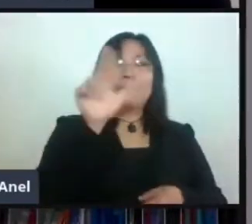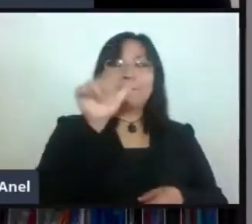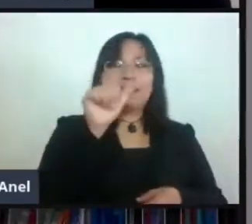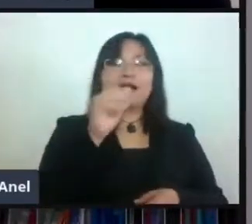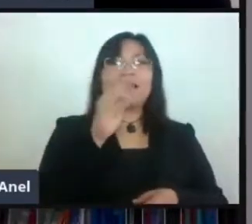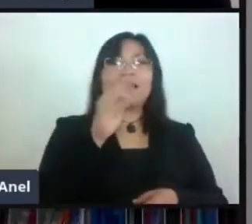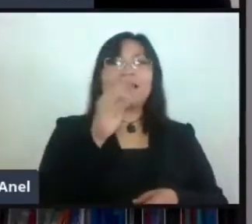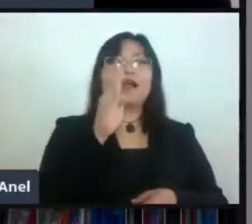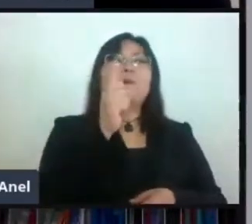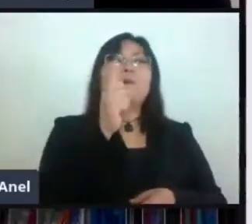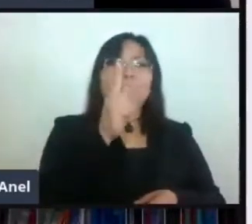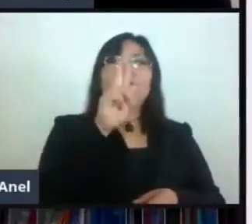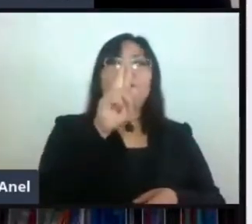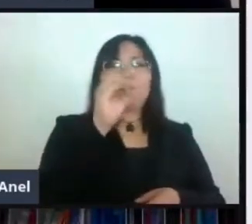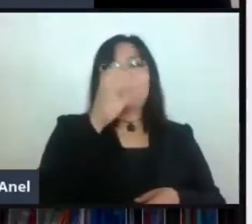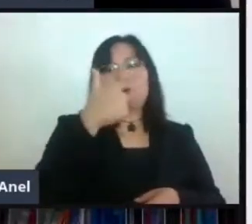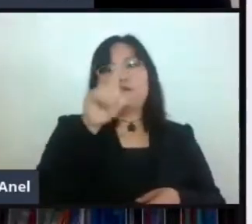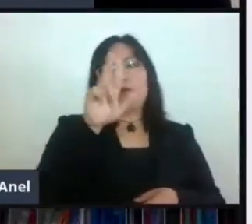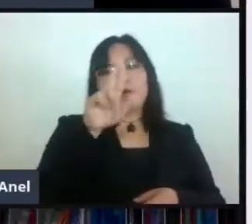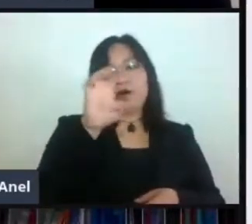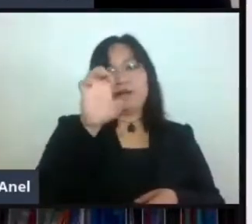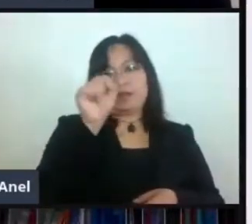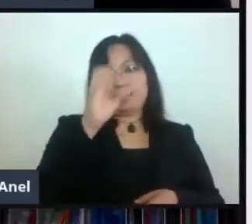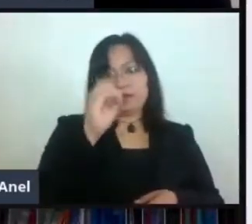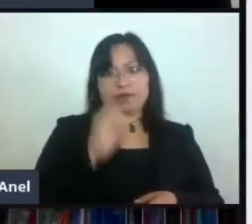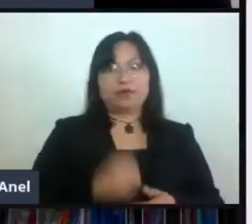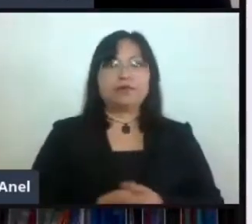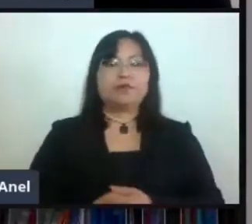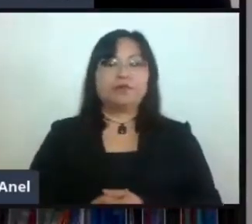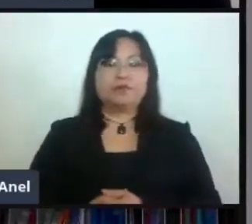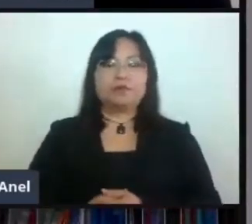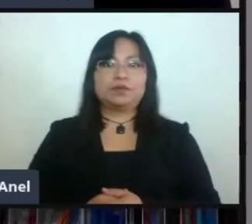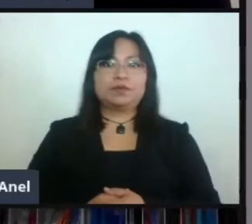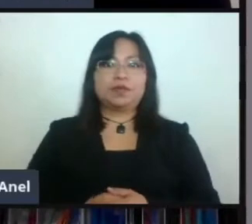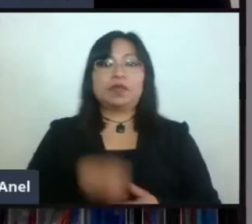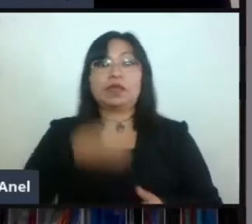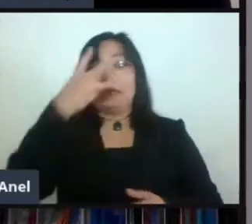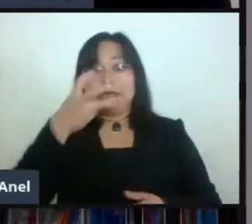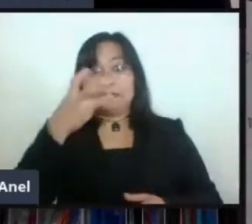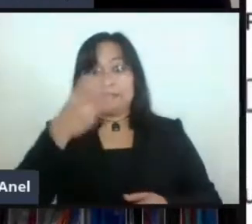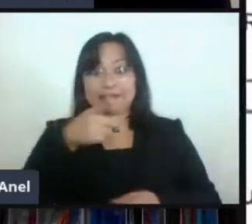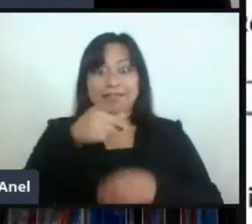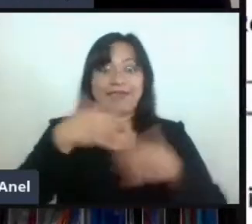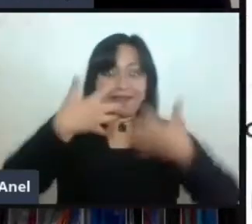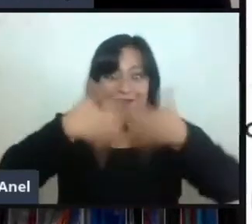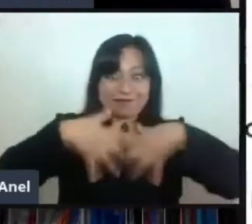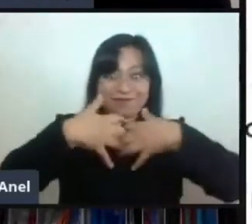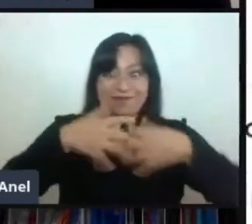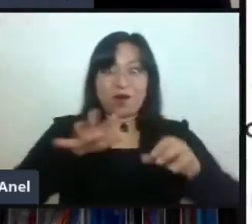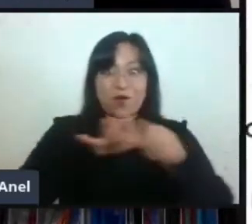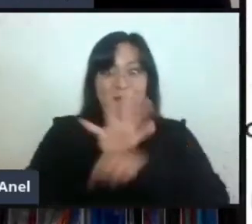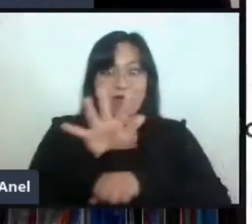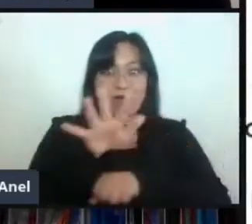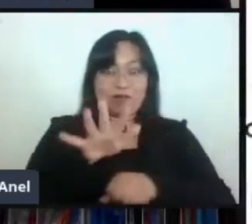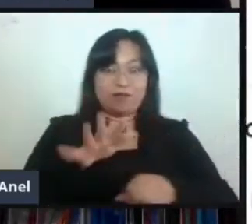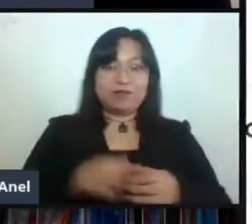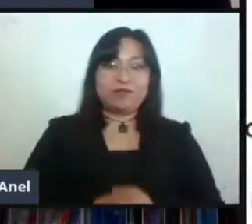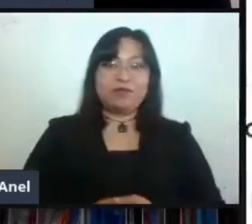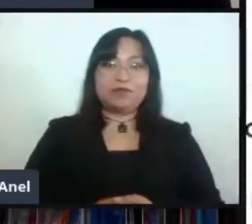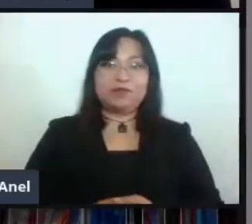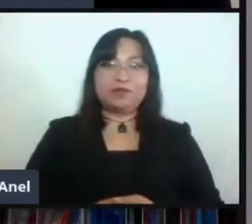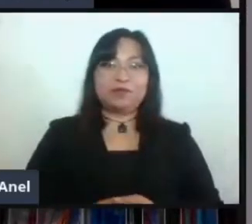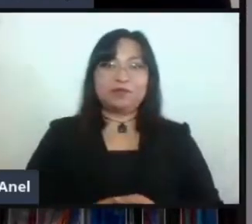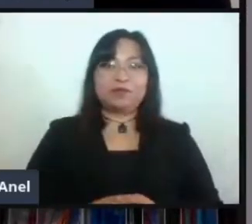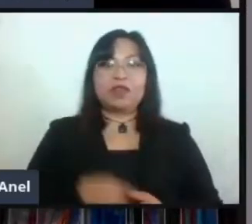Uno lo selecciona, ¿no? Y la tercera configuración, bueno, yo ya estoy trabajando en un cuestionario. A